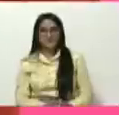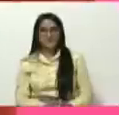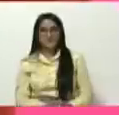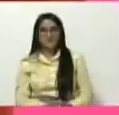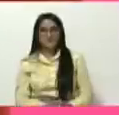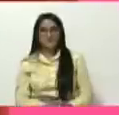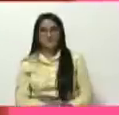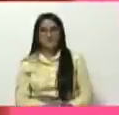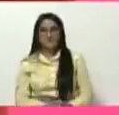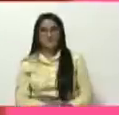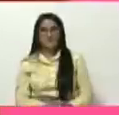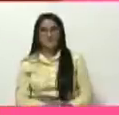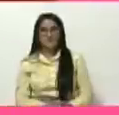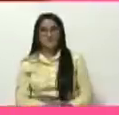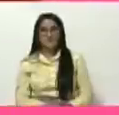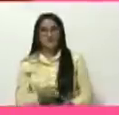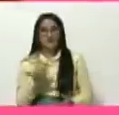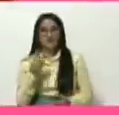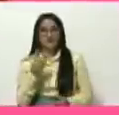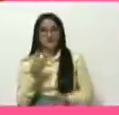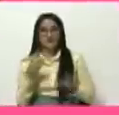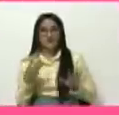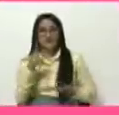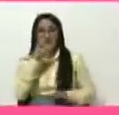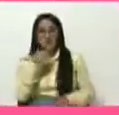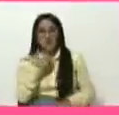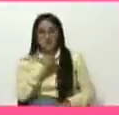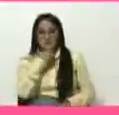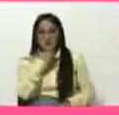En el 2000 voy a tener 37, Dios, voy a estar viejito.